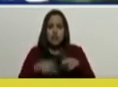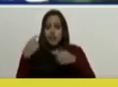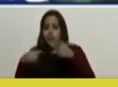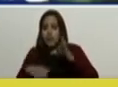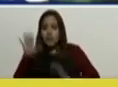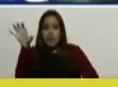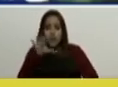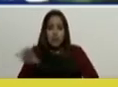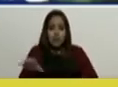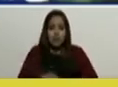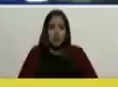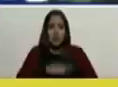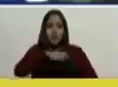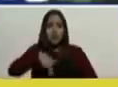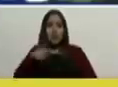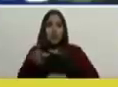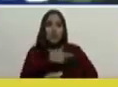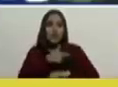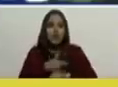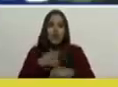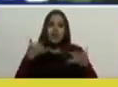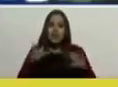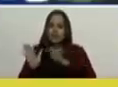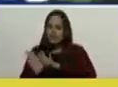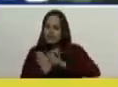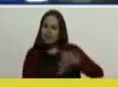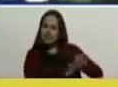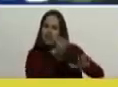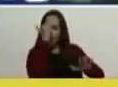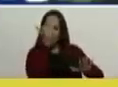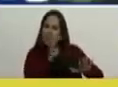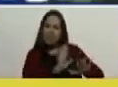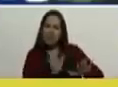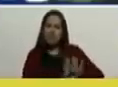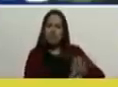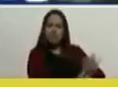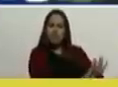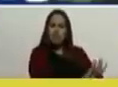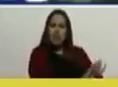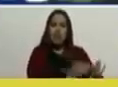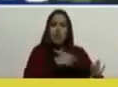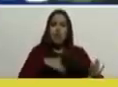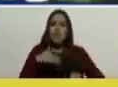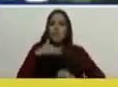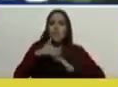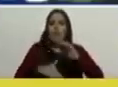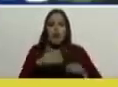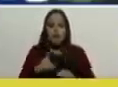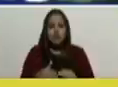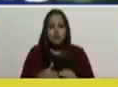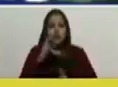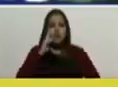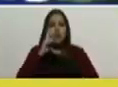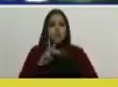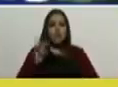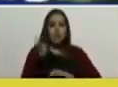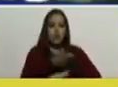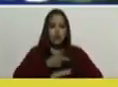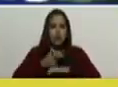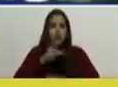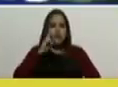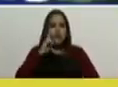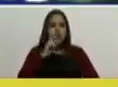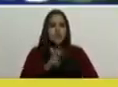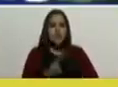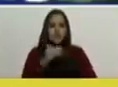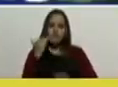países, entre nuestros gobiernos. Pongamos de lado esa ideologización y demos pasos adelante con visión de Estado, con visión